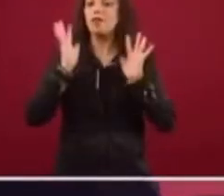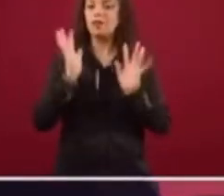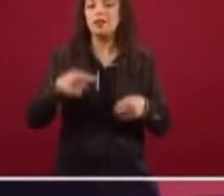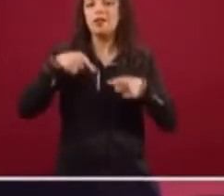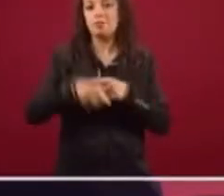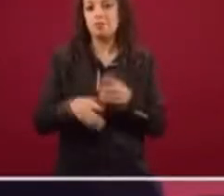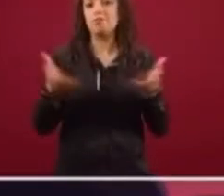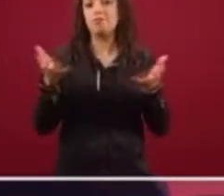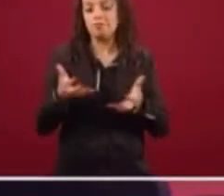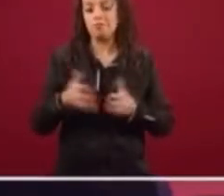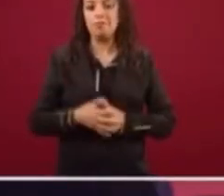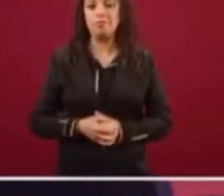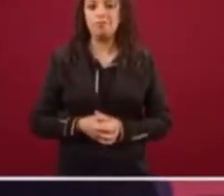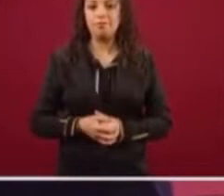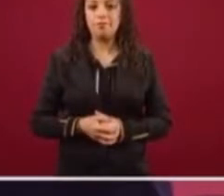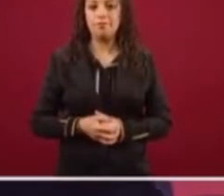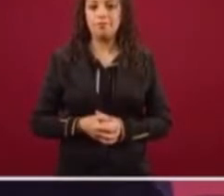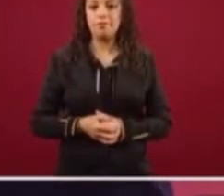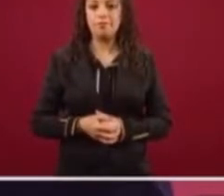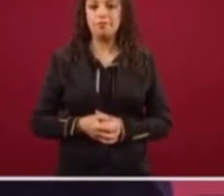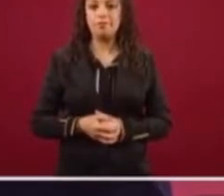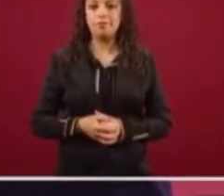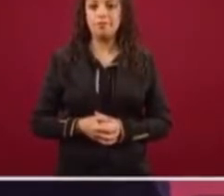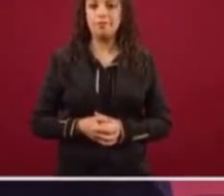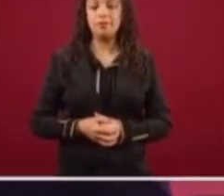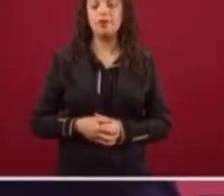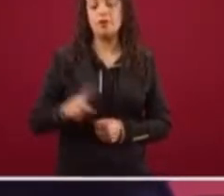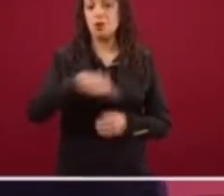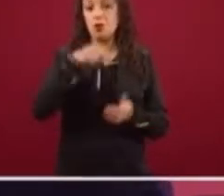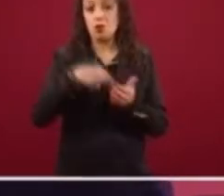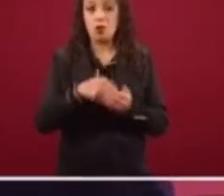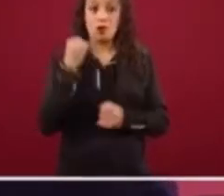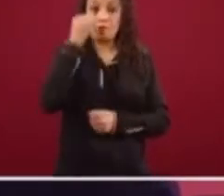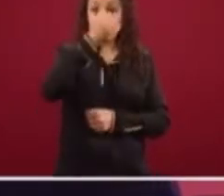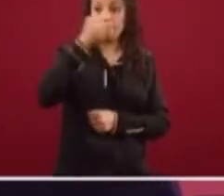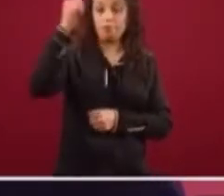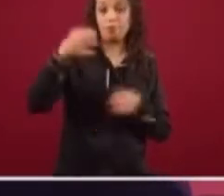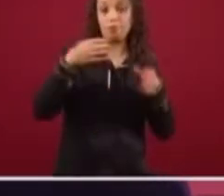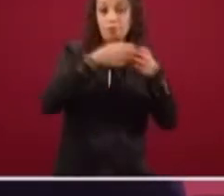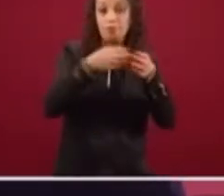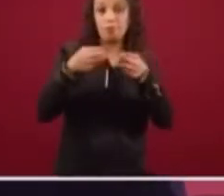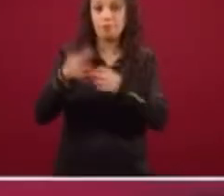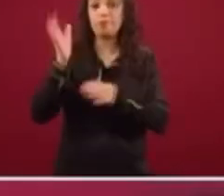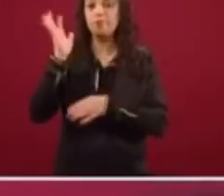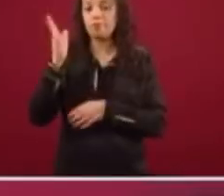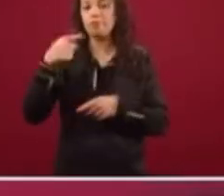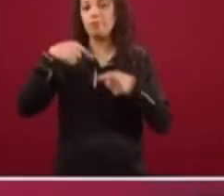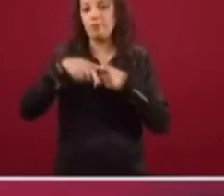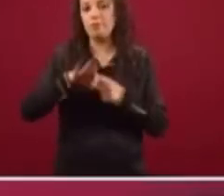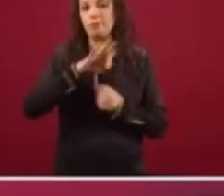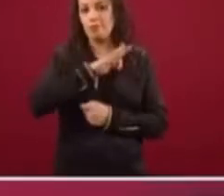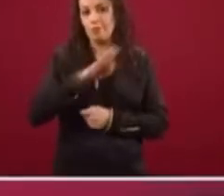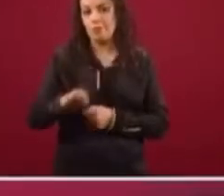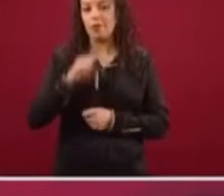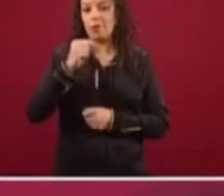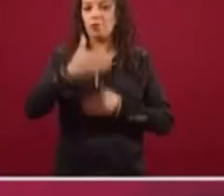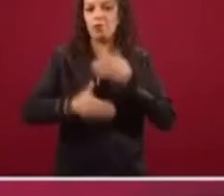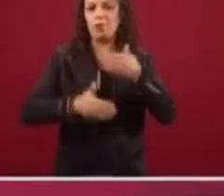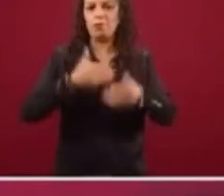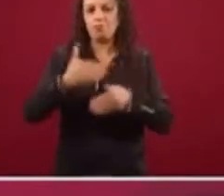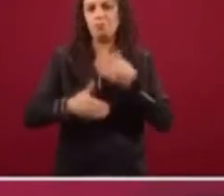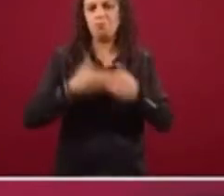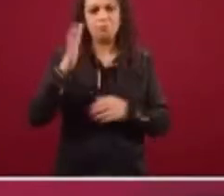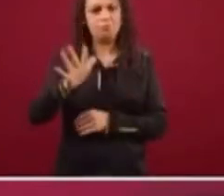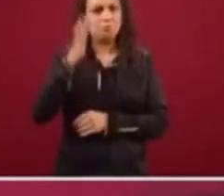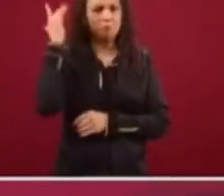cubrir comunidades pequeñas desde ahora y nuestro avance será rápido en este